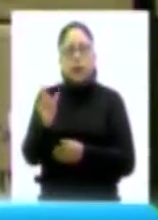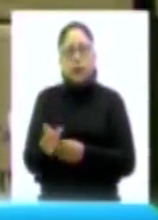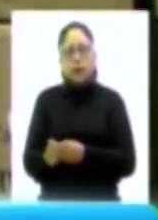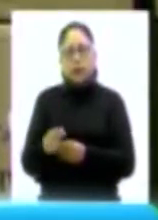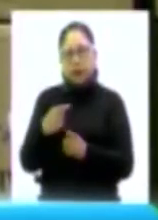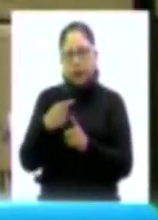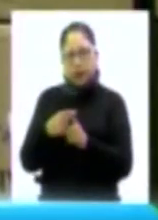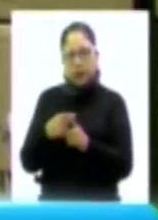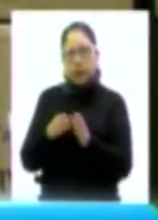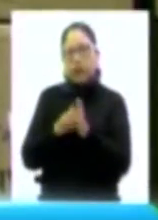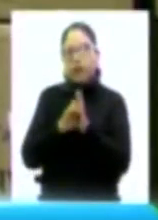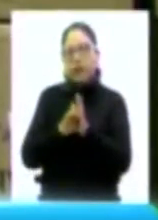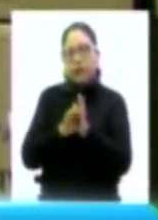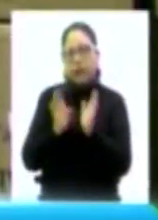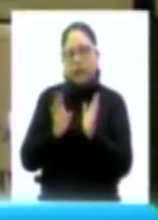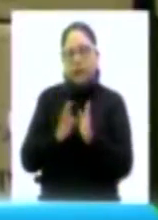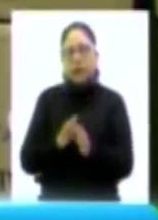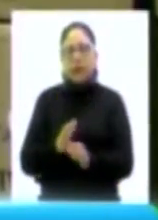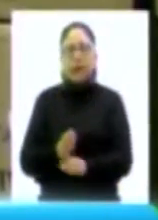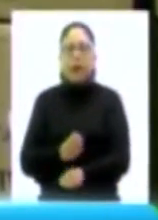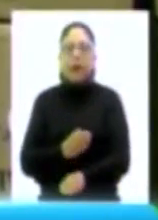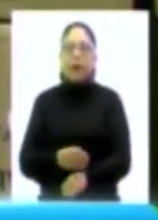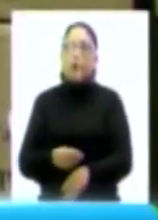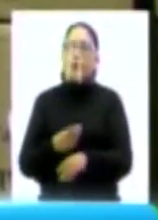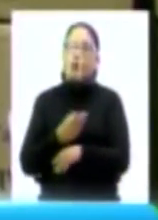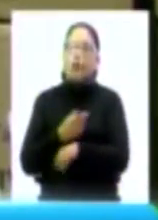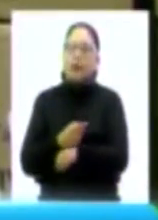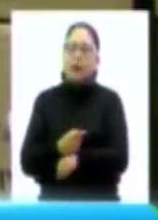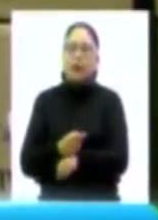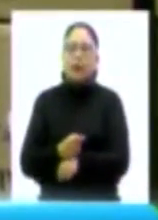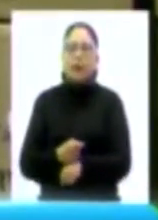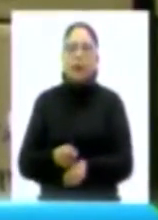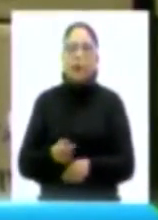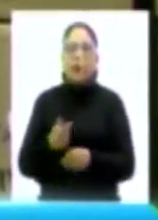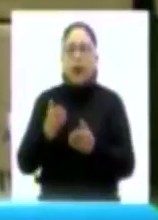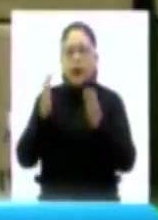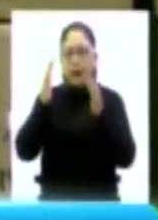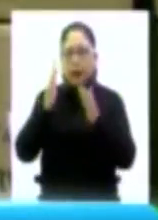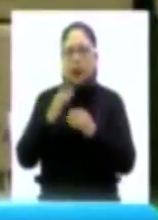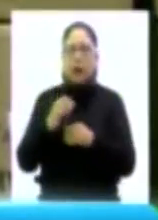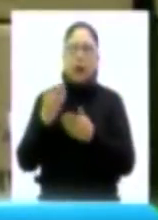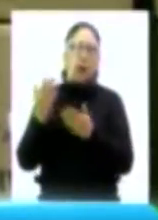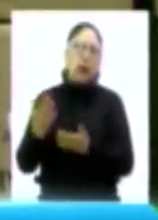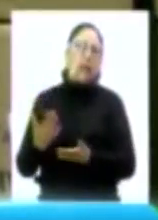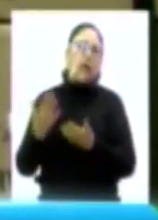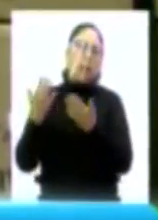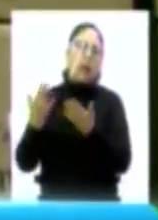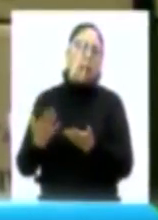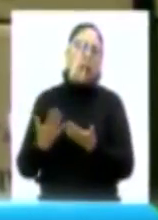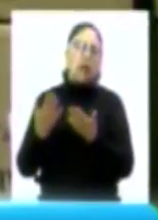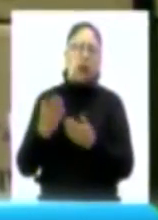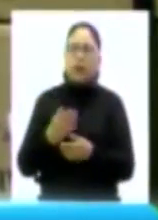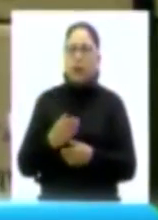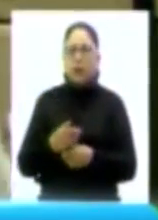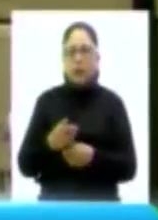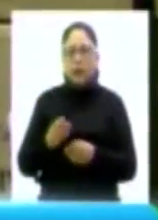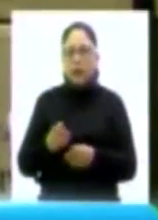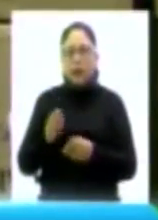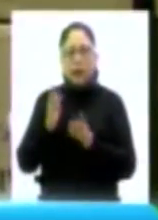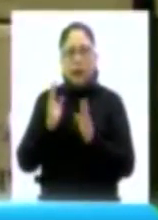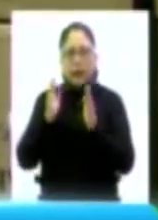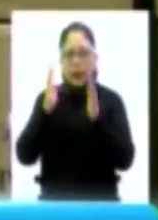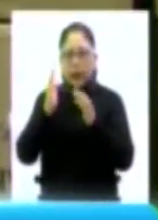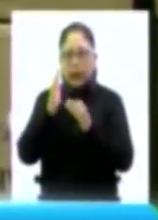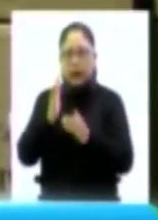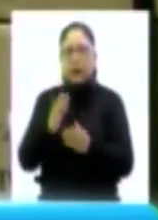de manera prematura, rápida, que no pasen días, como pasaban con las otras pruebas, porque